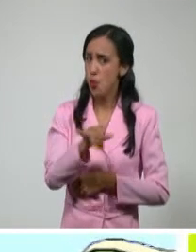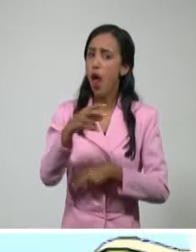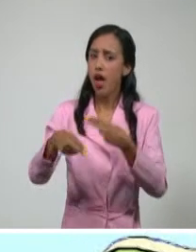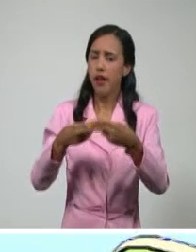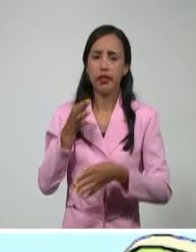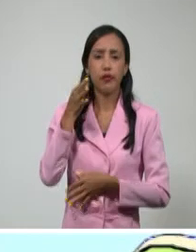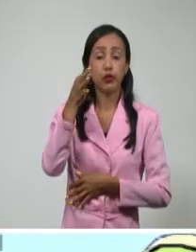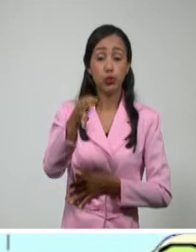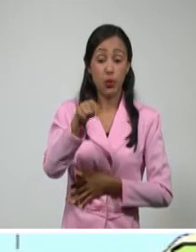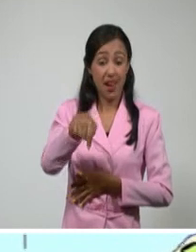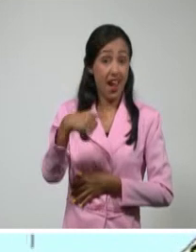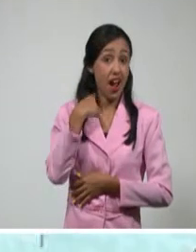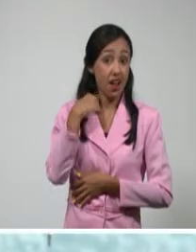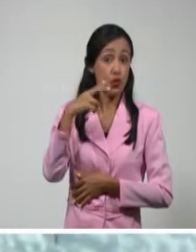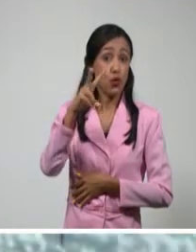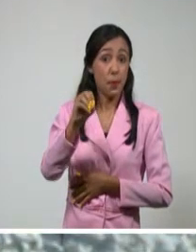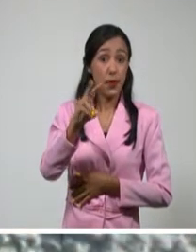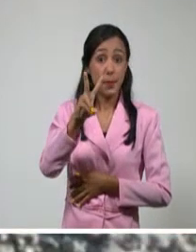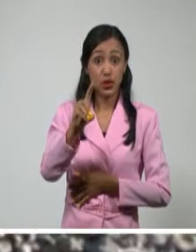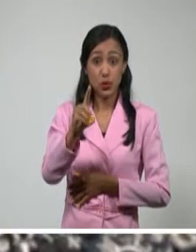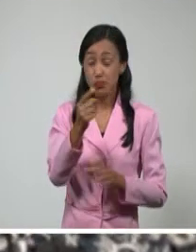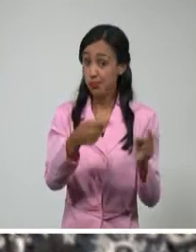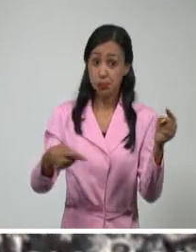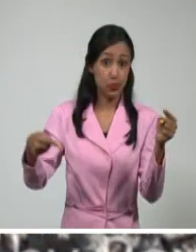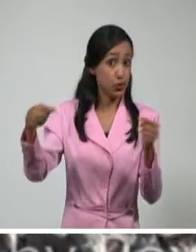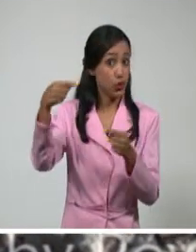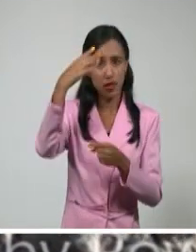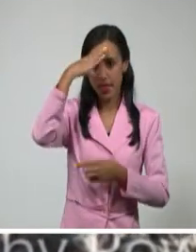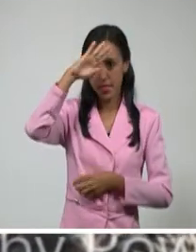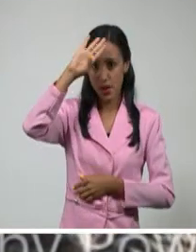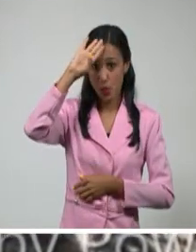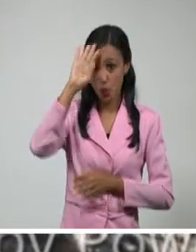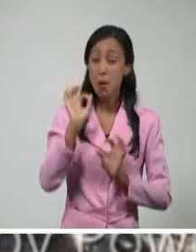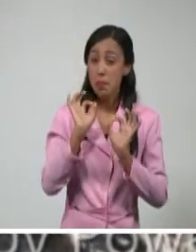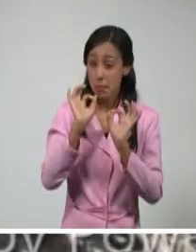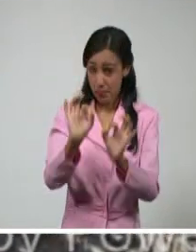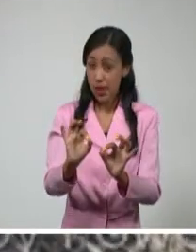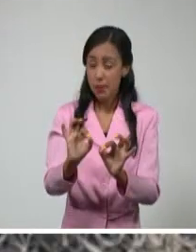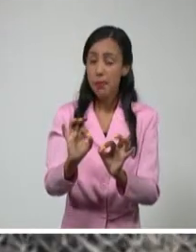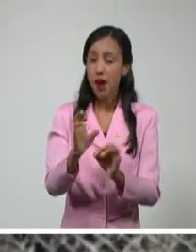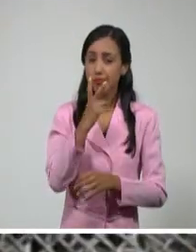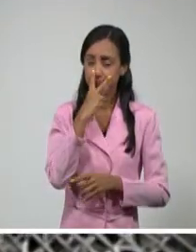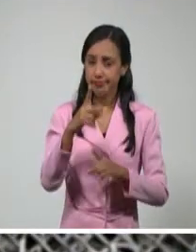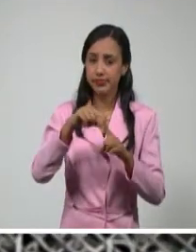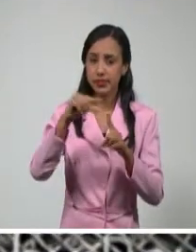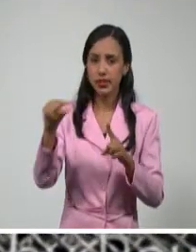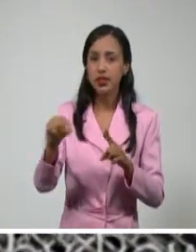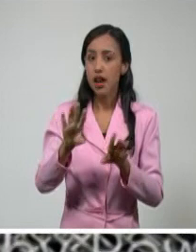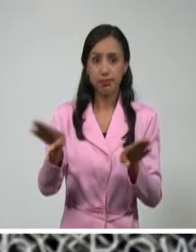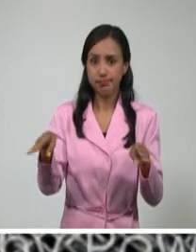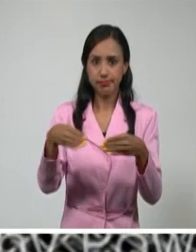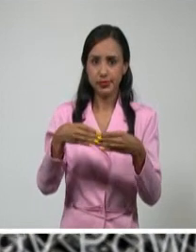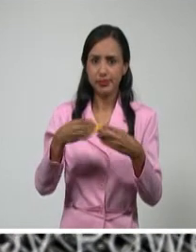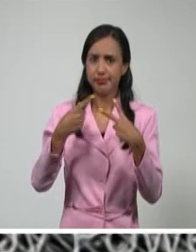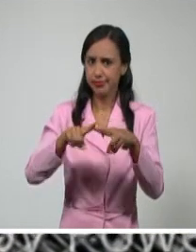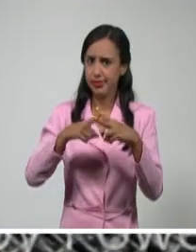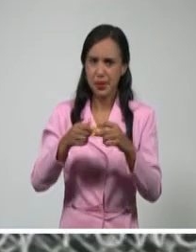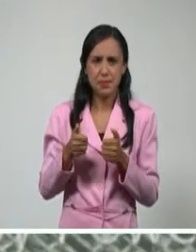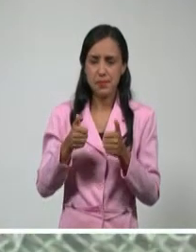2021 la prioridad del país en materia eólica es la terminación de los parques herradura